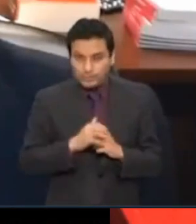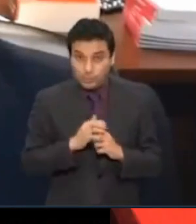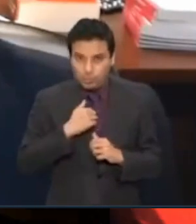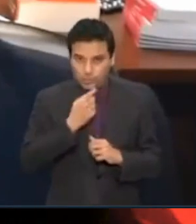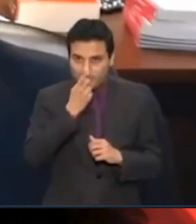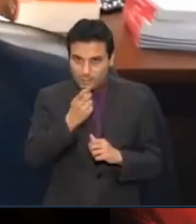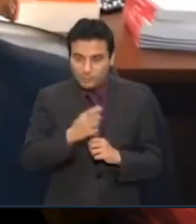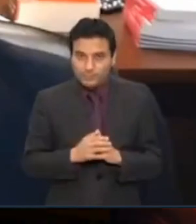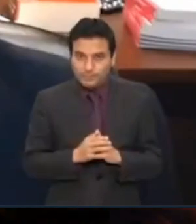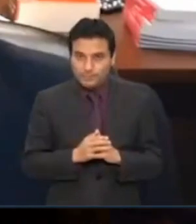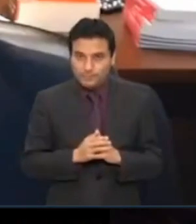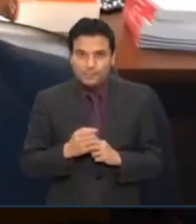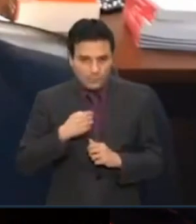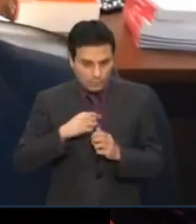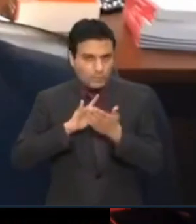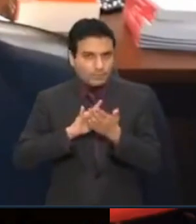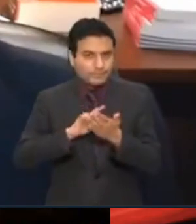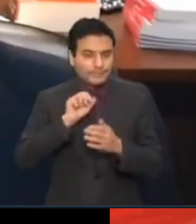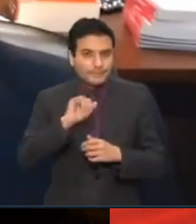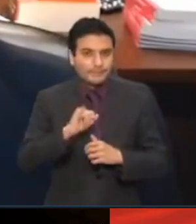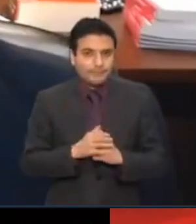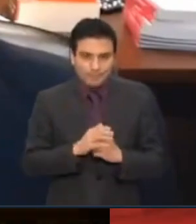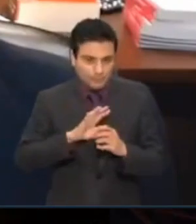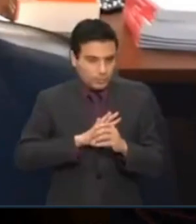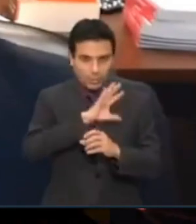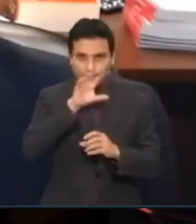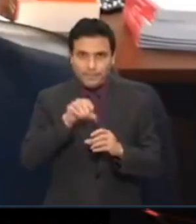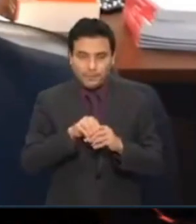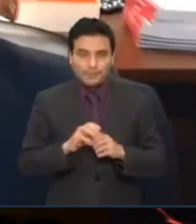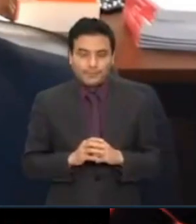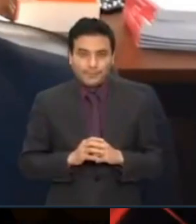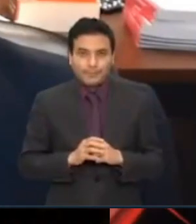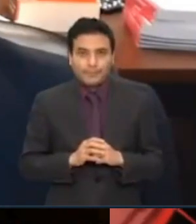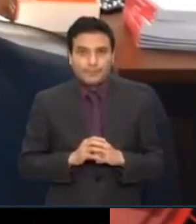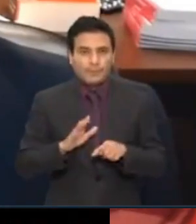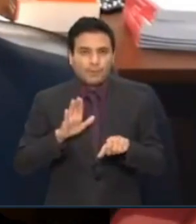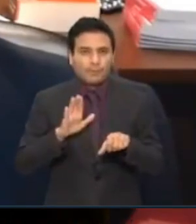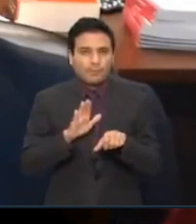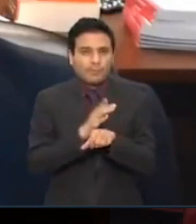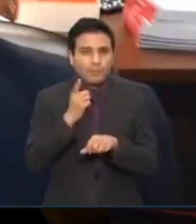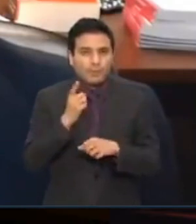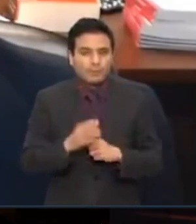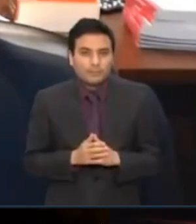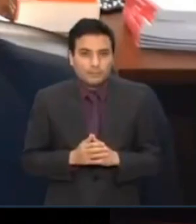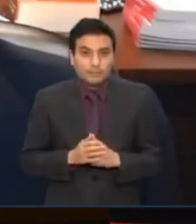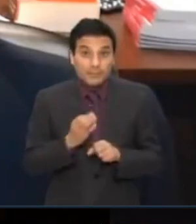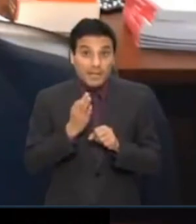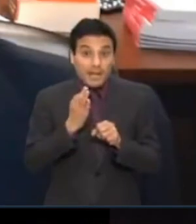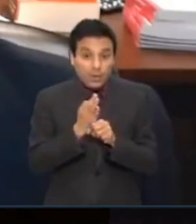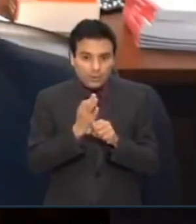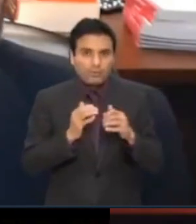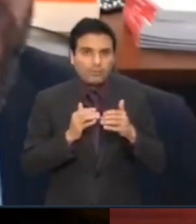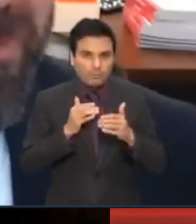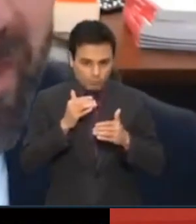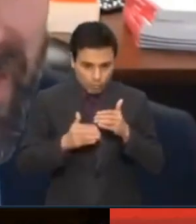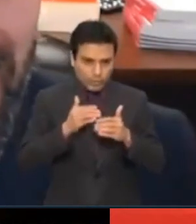ahora, acompaño en su integralidad, entre otras cosas, porque se ocurre en el momento procesal oportuno,